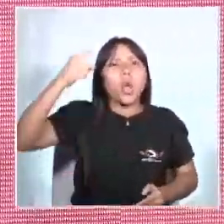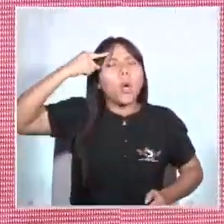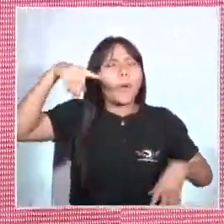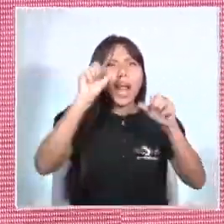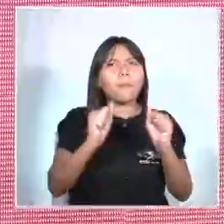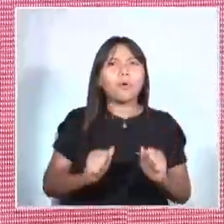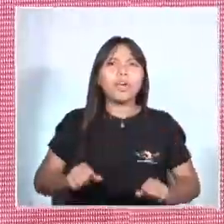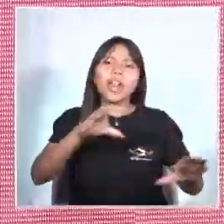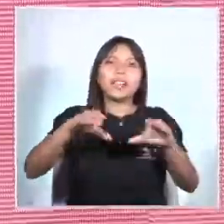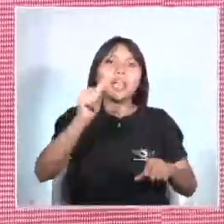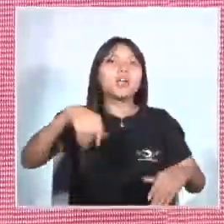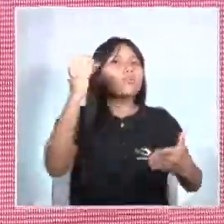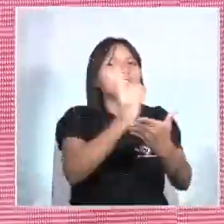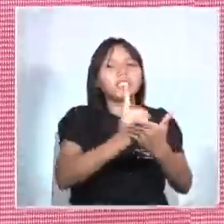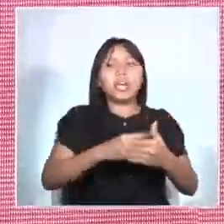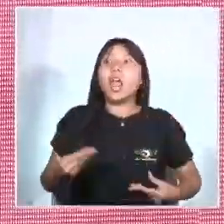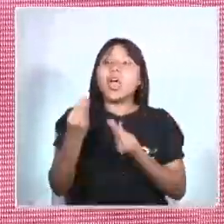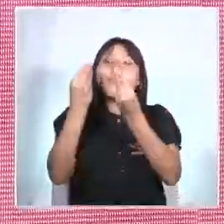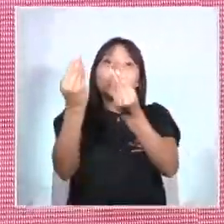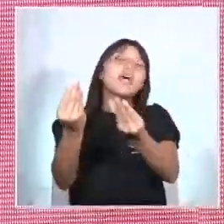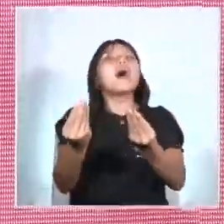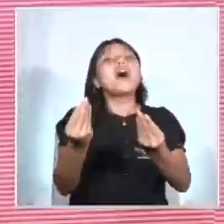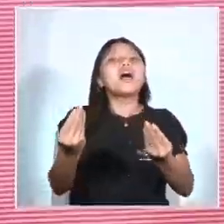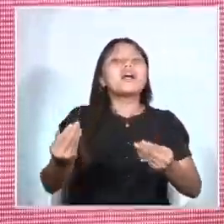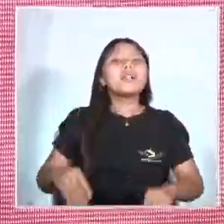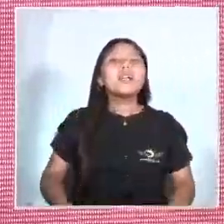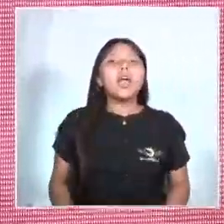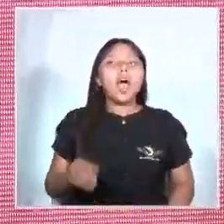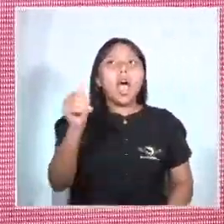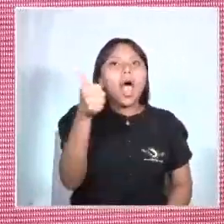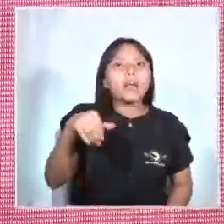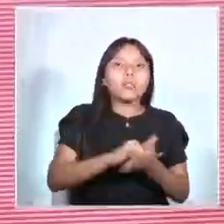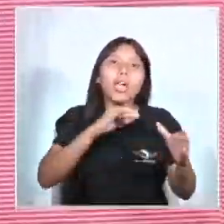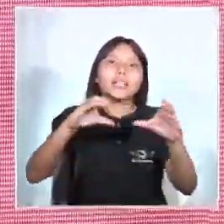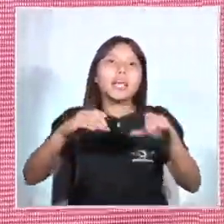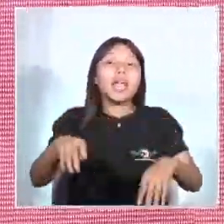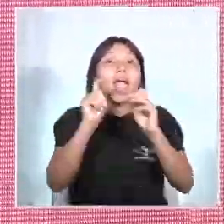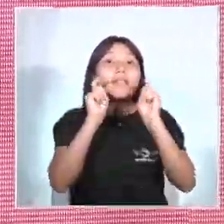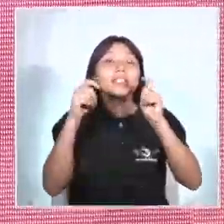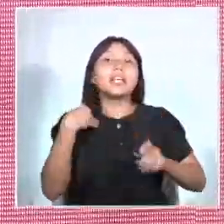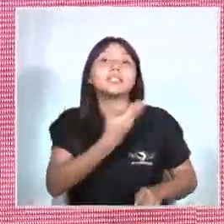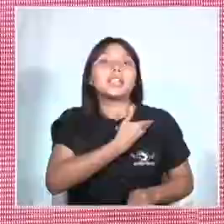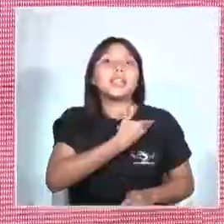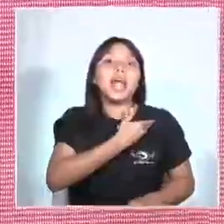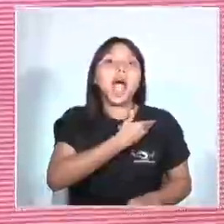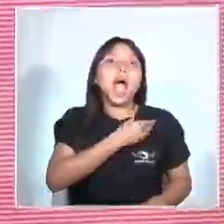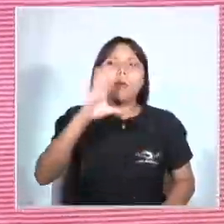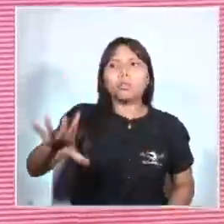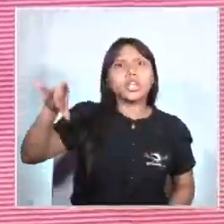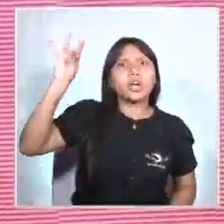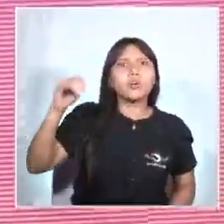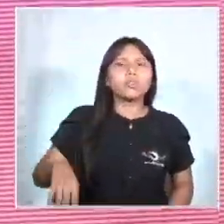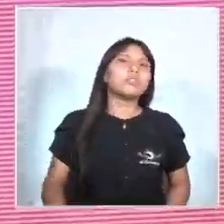un diseño, dar función, asignar rol, primero necesitamos descubrir cuál es